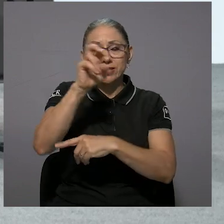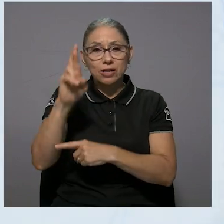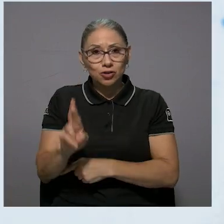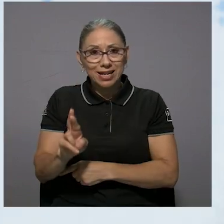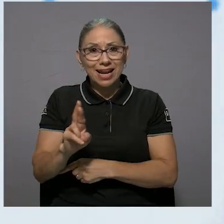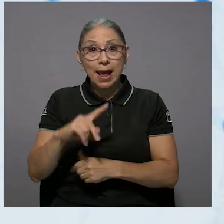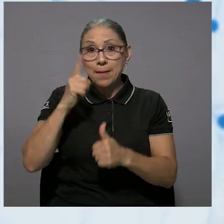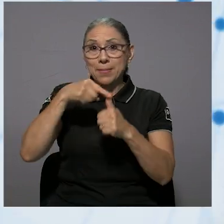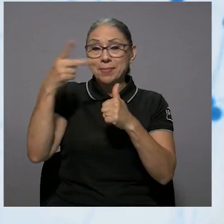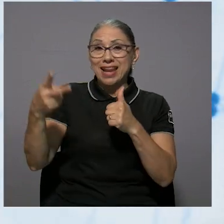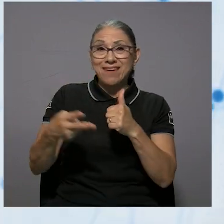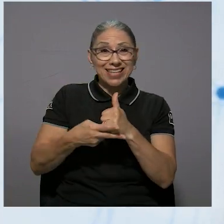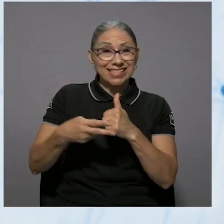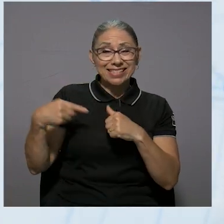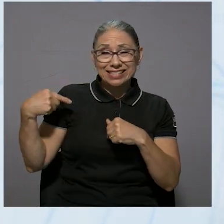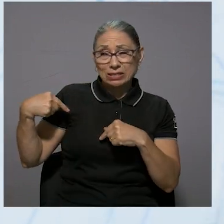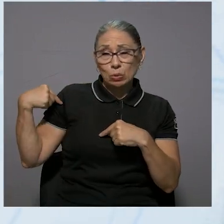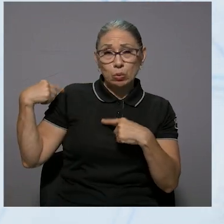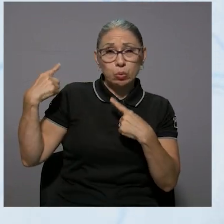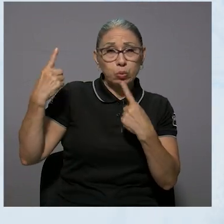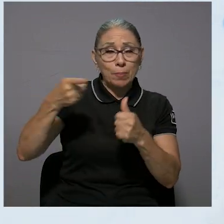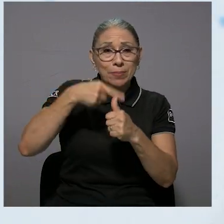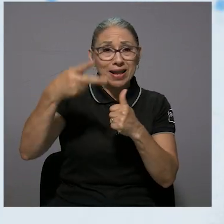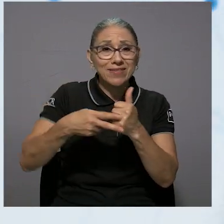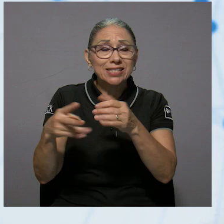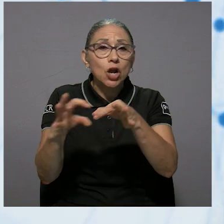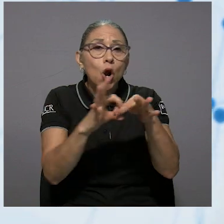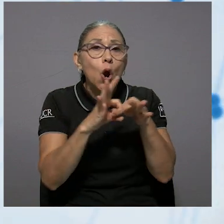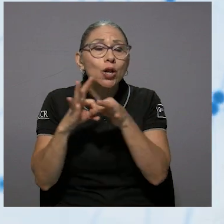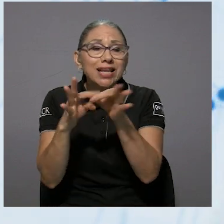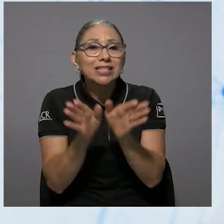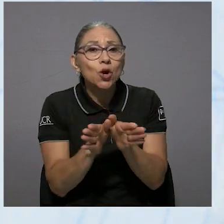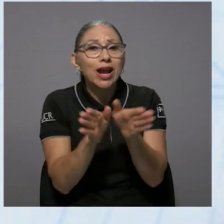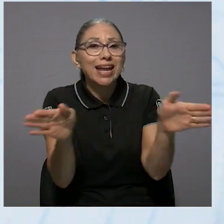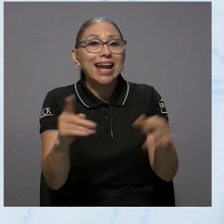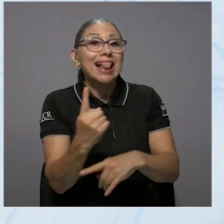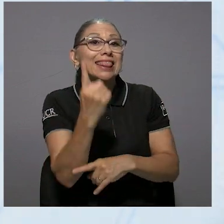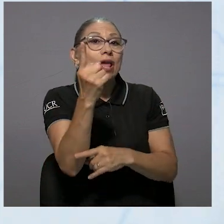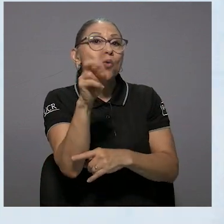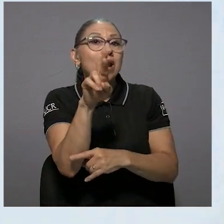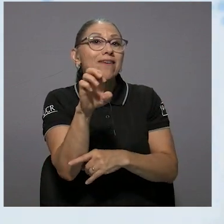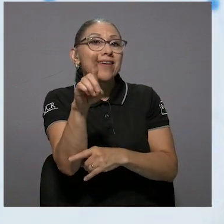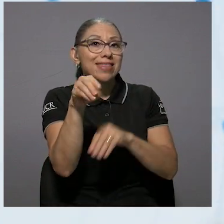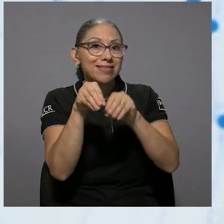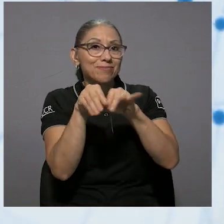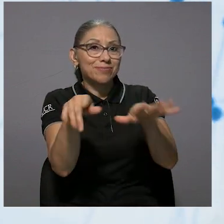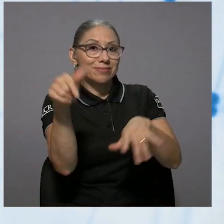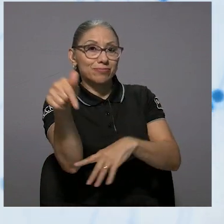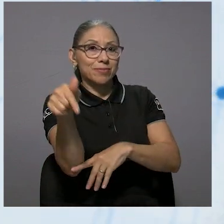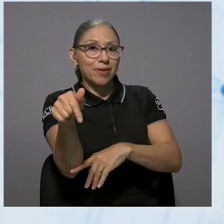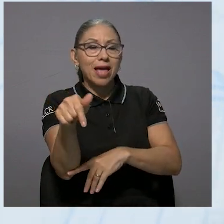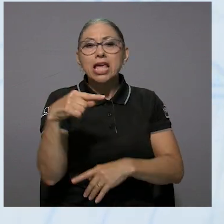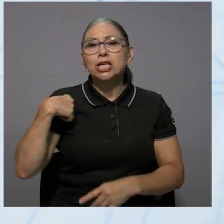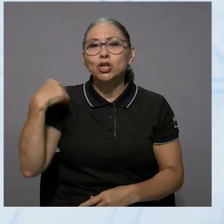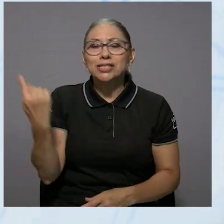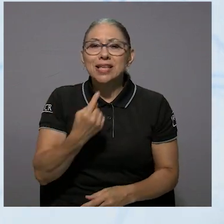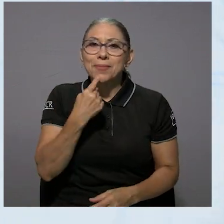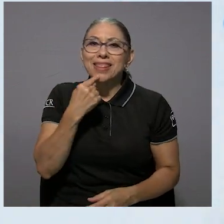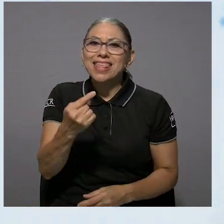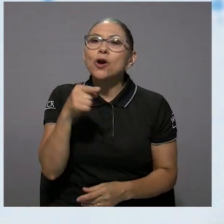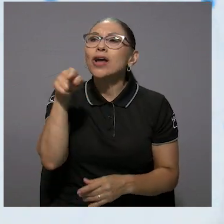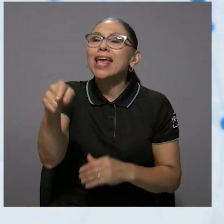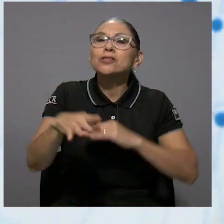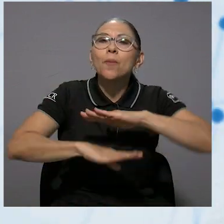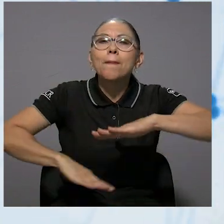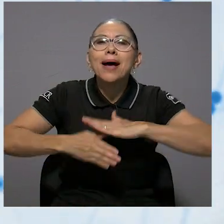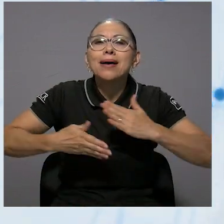Rica, es la primera vez en la historia que tenemos la coordinación general de una de estas redes y una de las cosas que siempre destaco es que es desde las